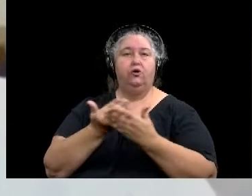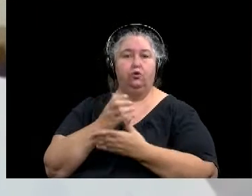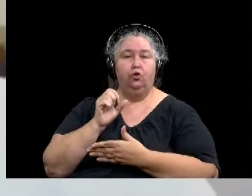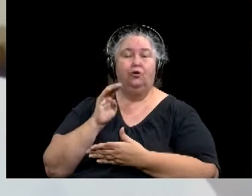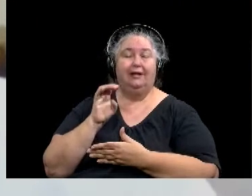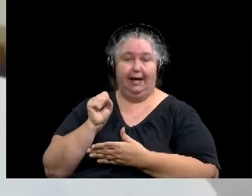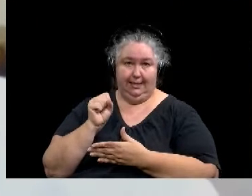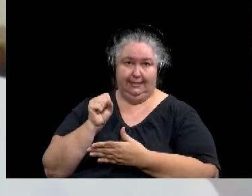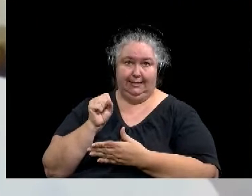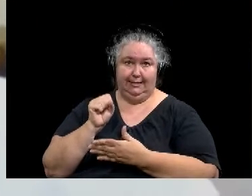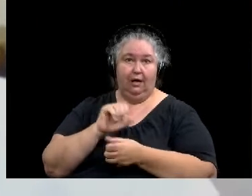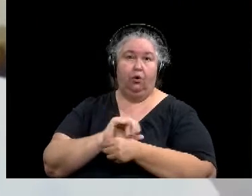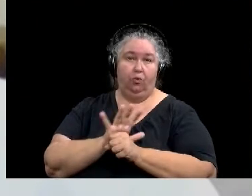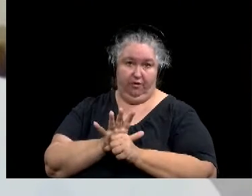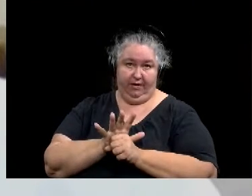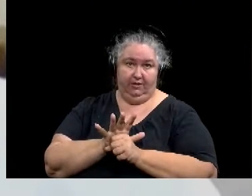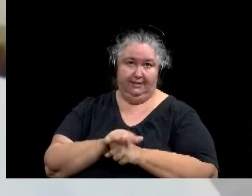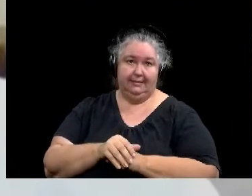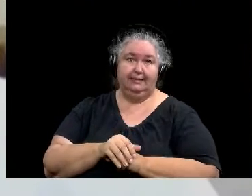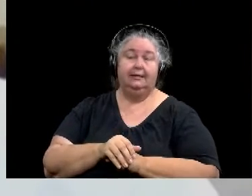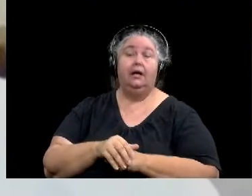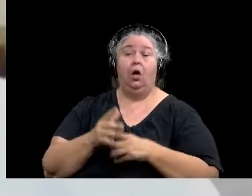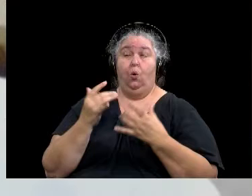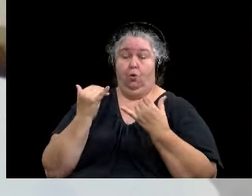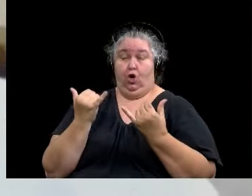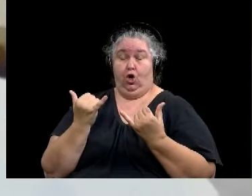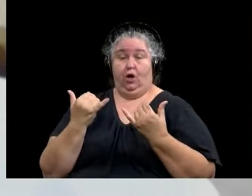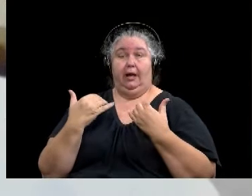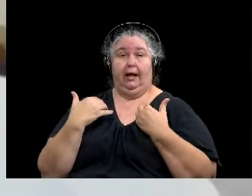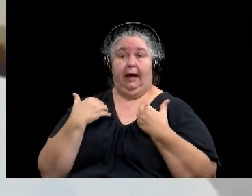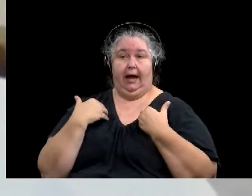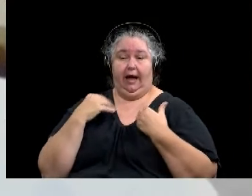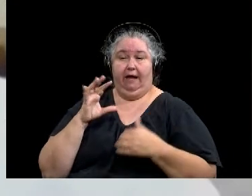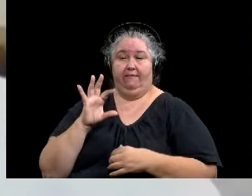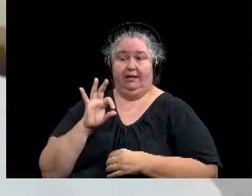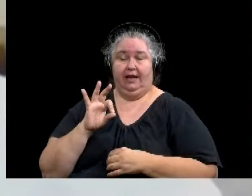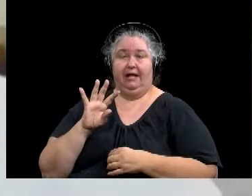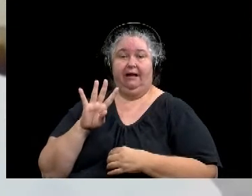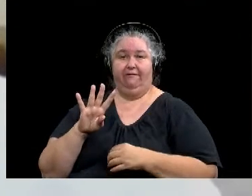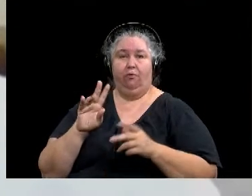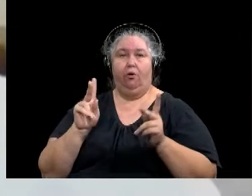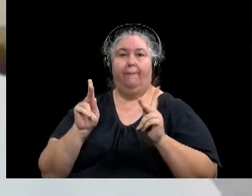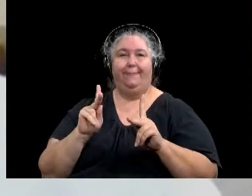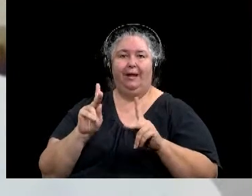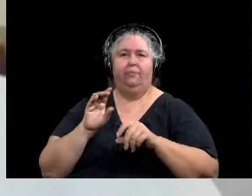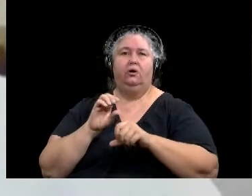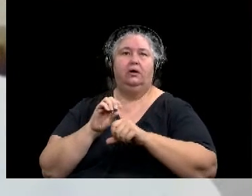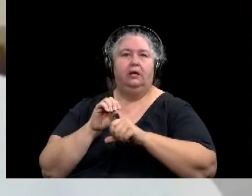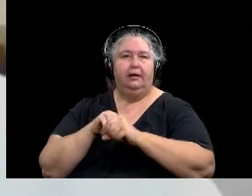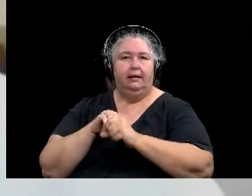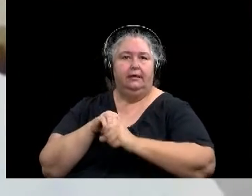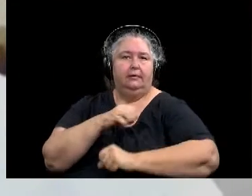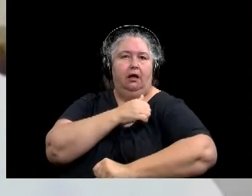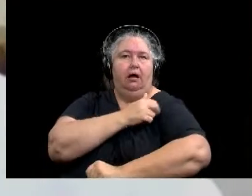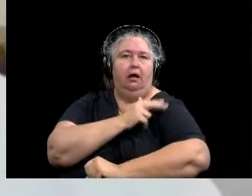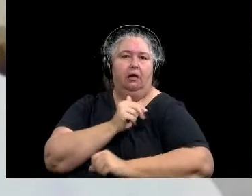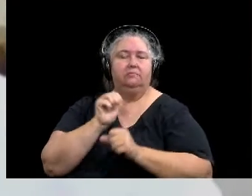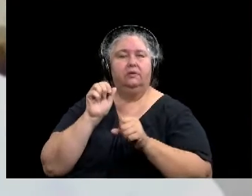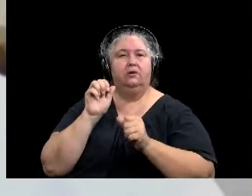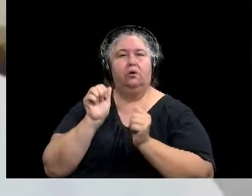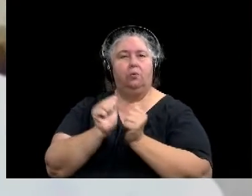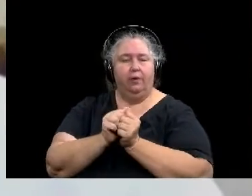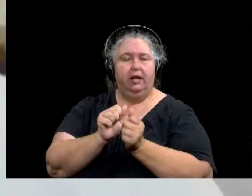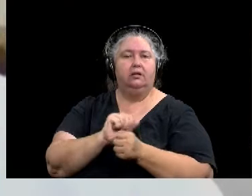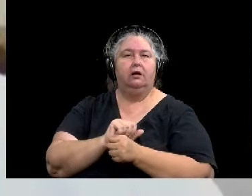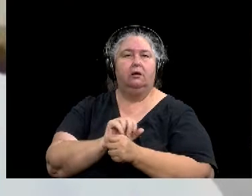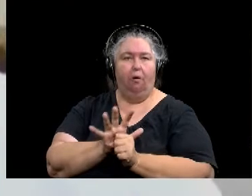casos nuevos de coronavirus ahorita actualmente tenemos 94